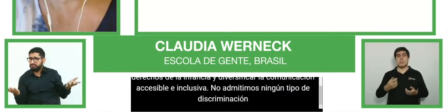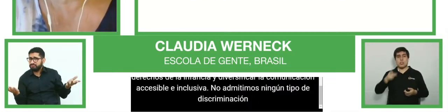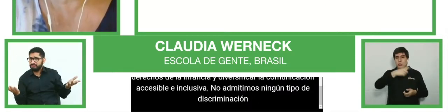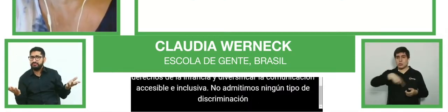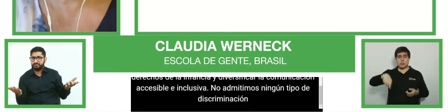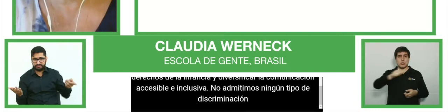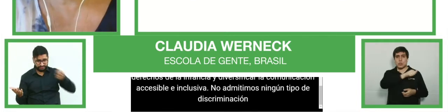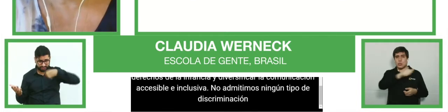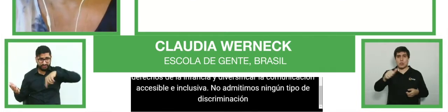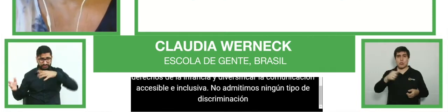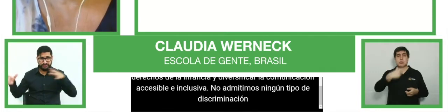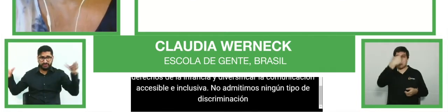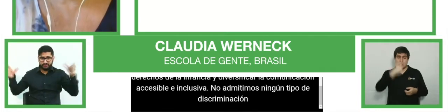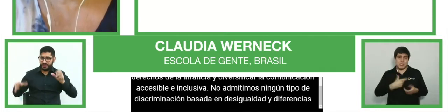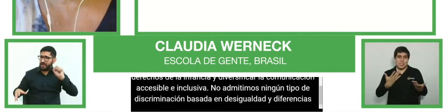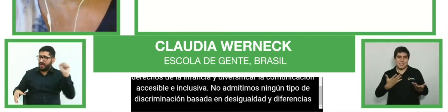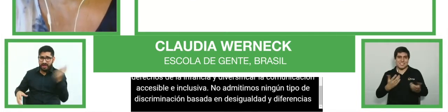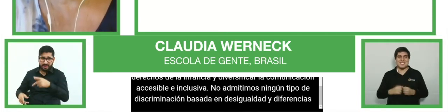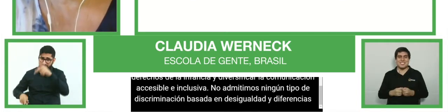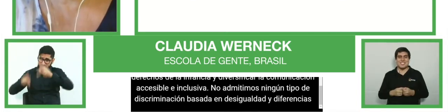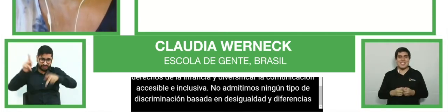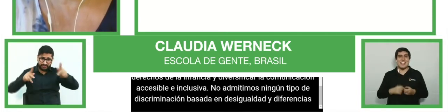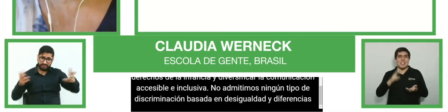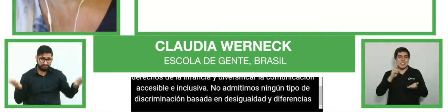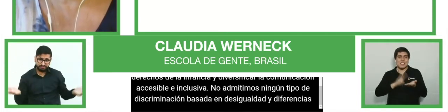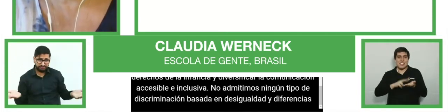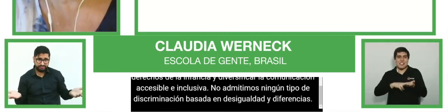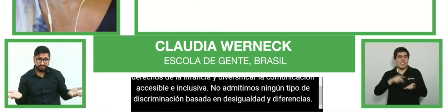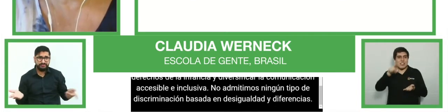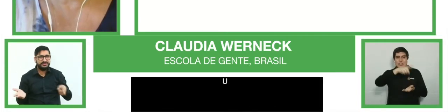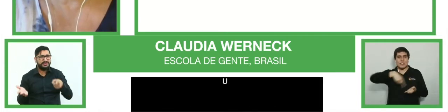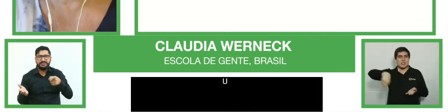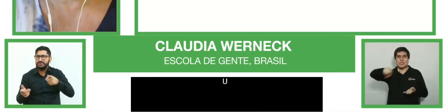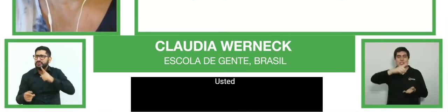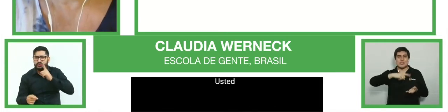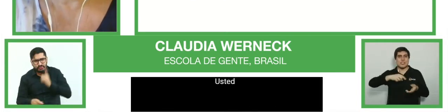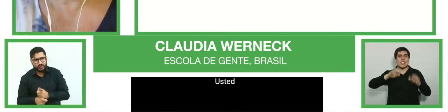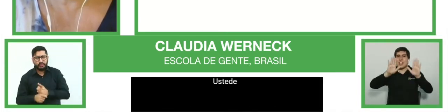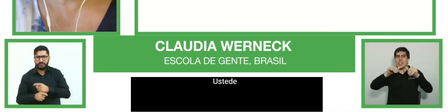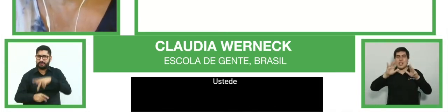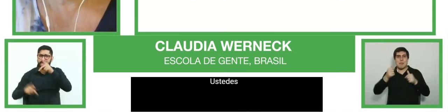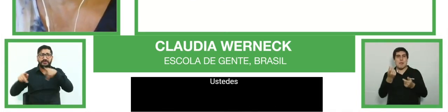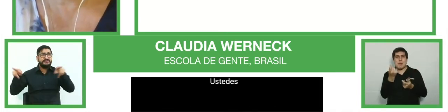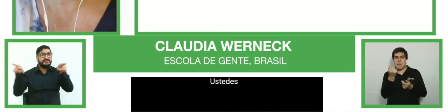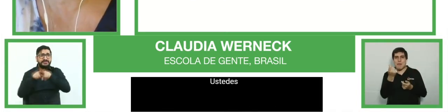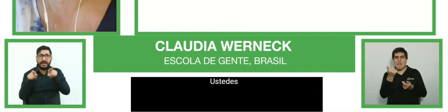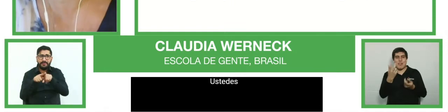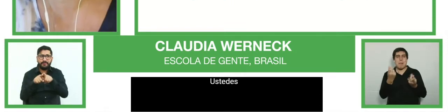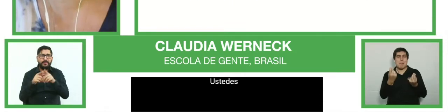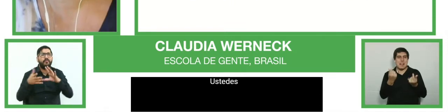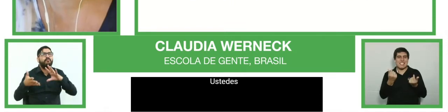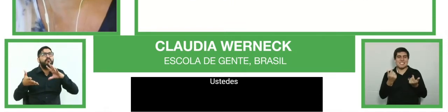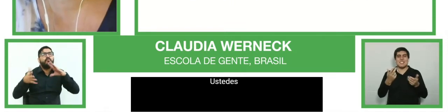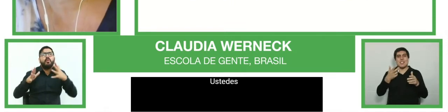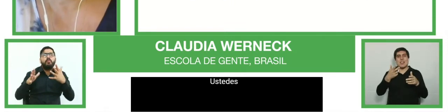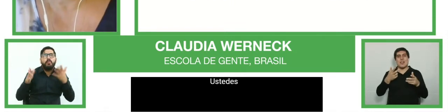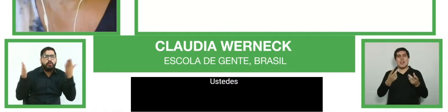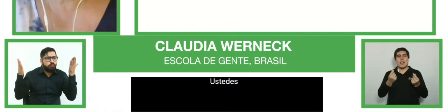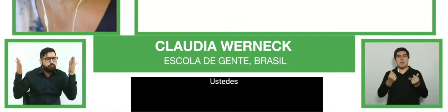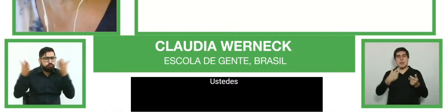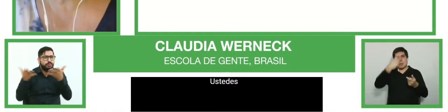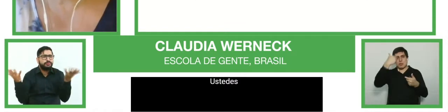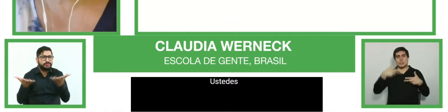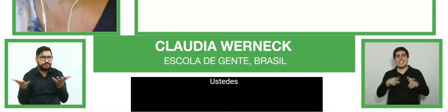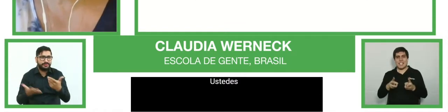lo tanto, tienen necesariamente el mismo valor humano. Por favor, la siguiente.